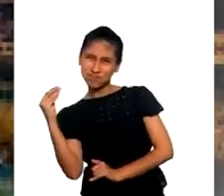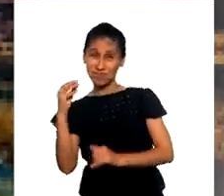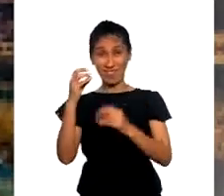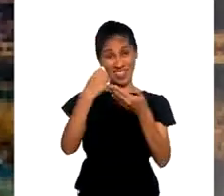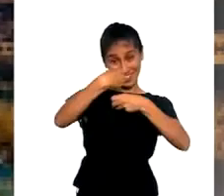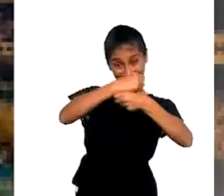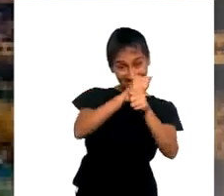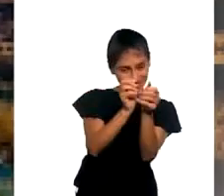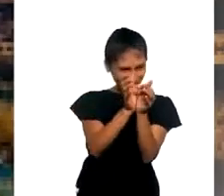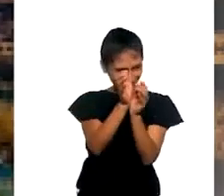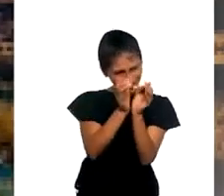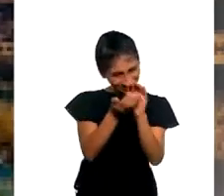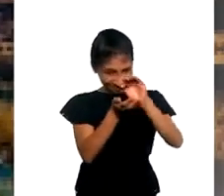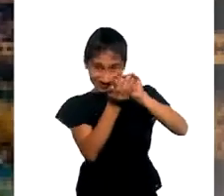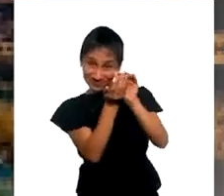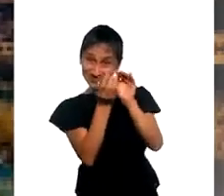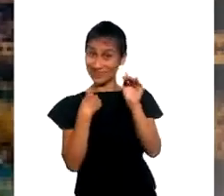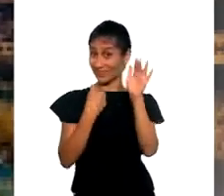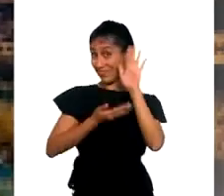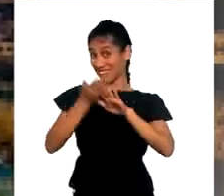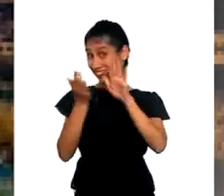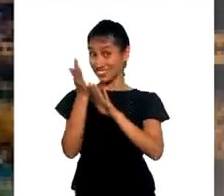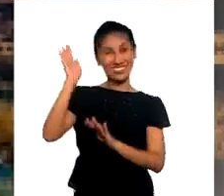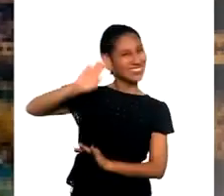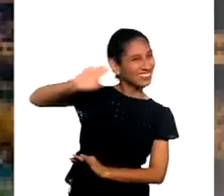origami me desconecto